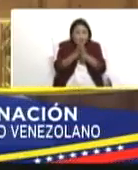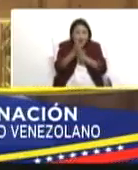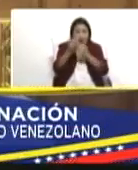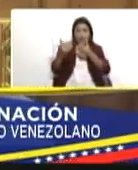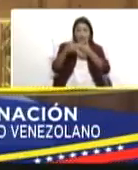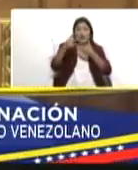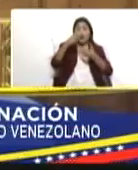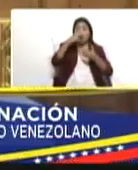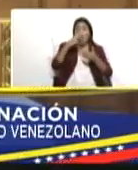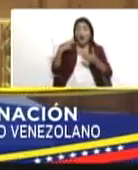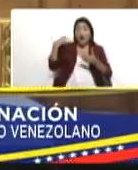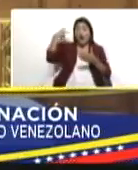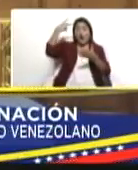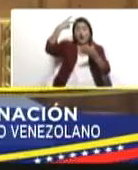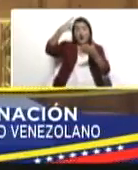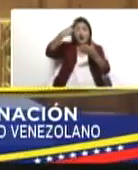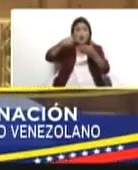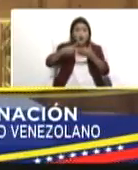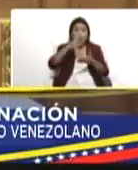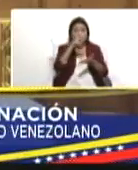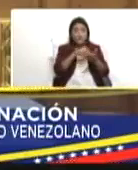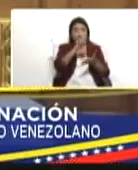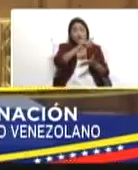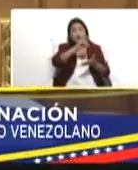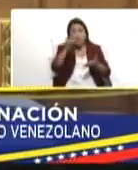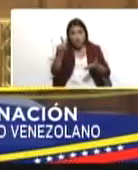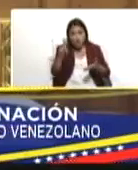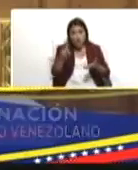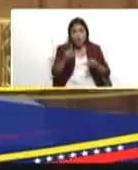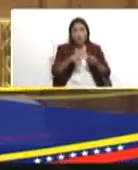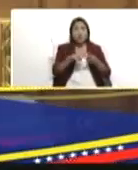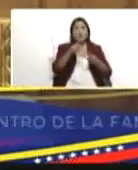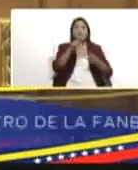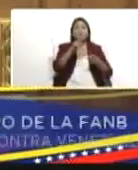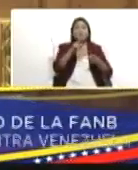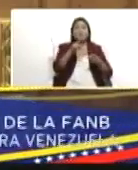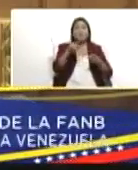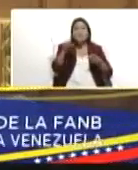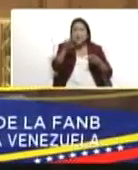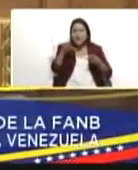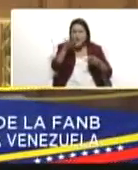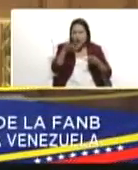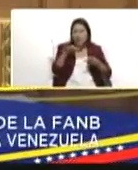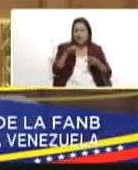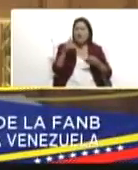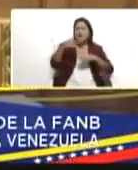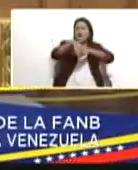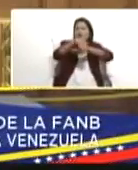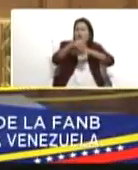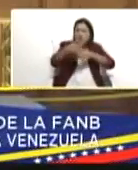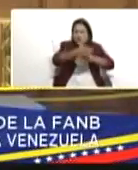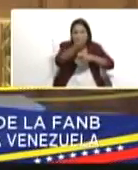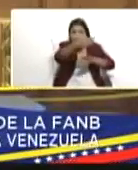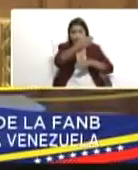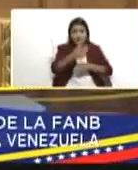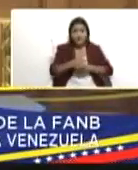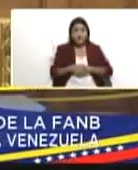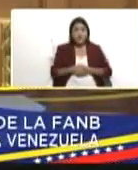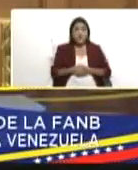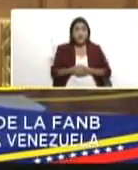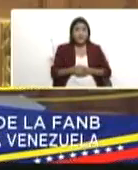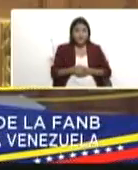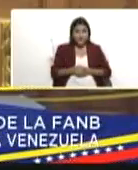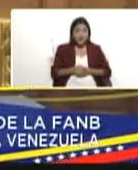todos mis mis movimientos del 2021 todos los movimientos para dónde iba yo cómo iba por qué calle pasaba qué autopista Menos mal que yo tengo mis